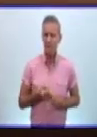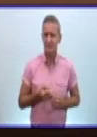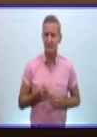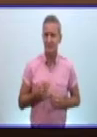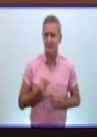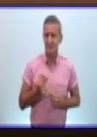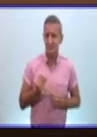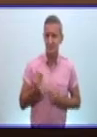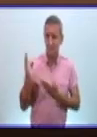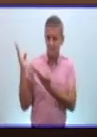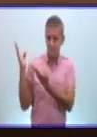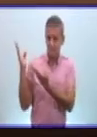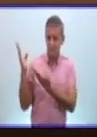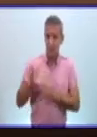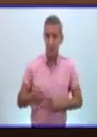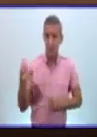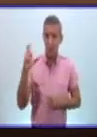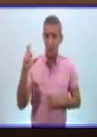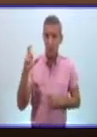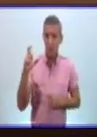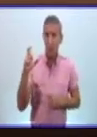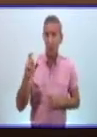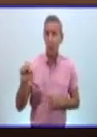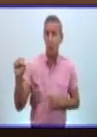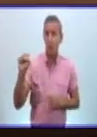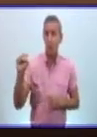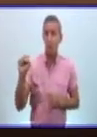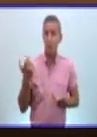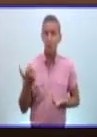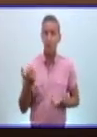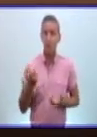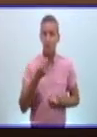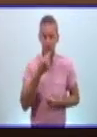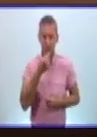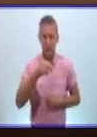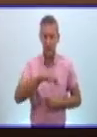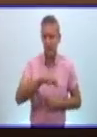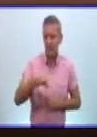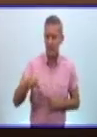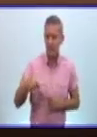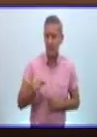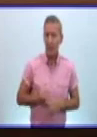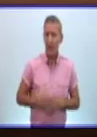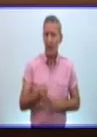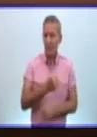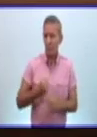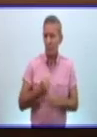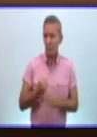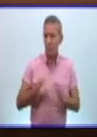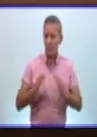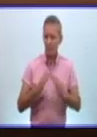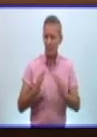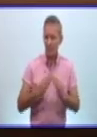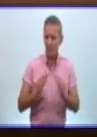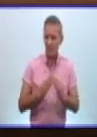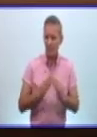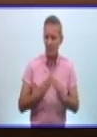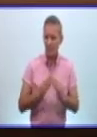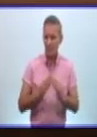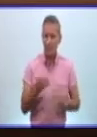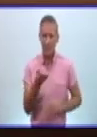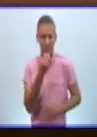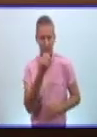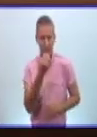el cloruro de sodio, que es la sal común o sal de mesa, la que utilizamos en nuestros hogares para condimentar los